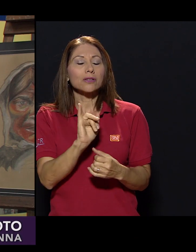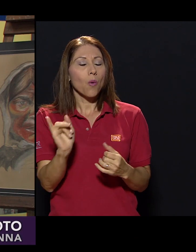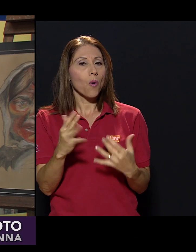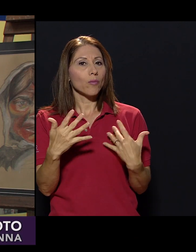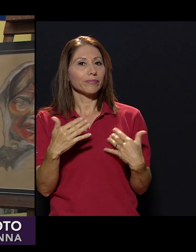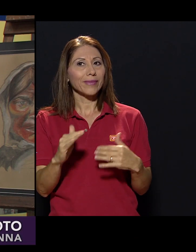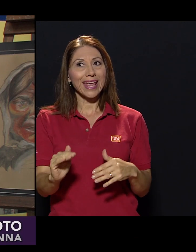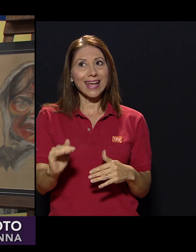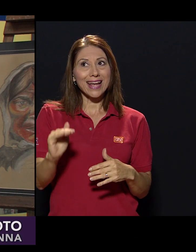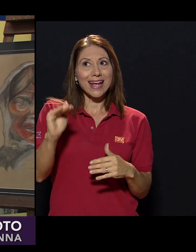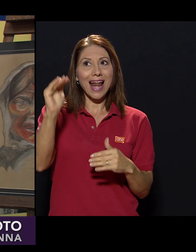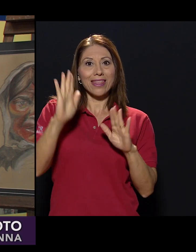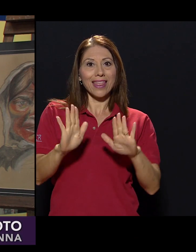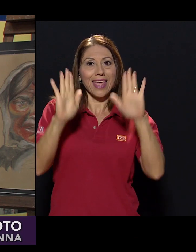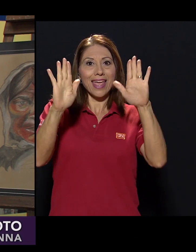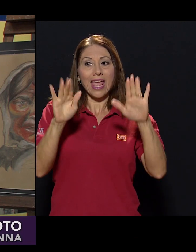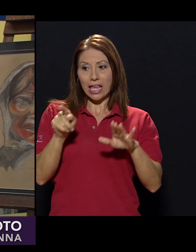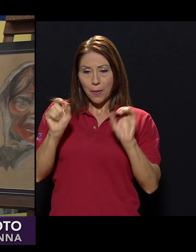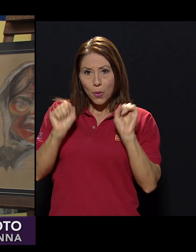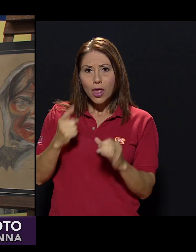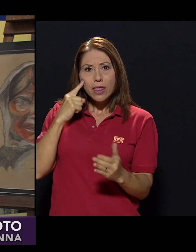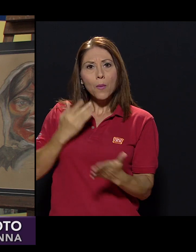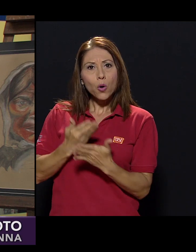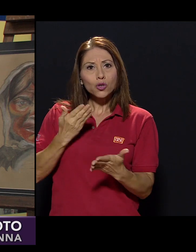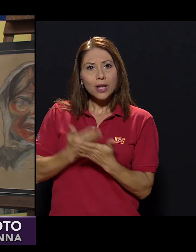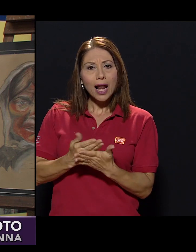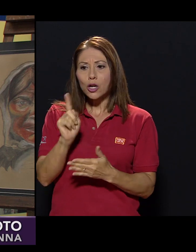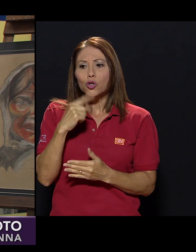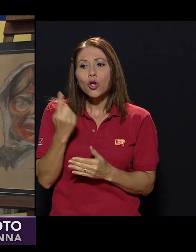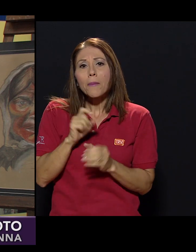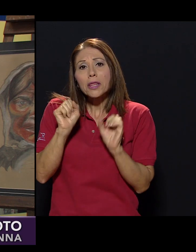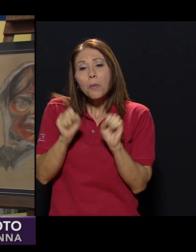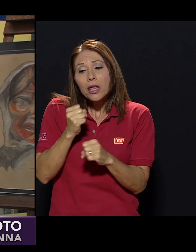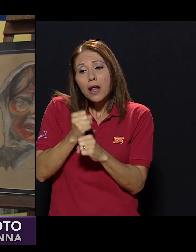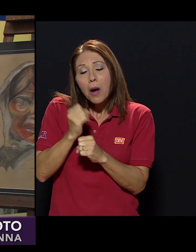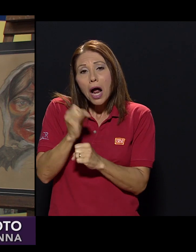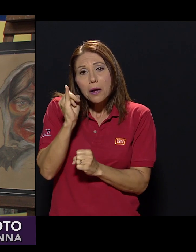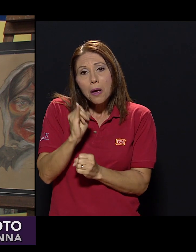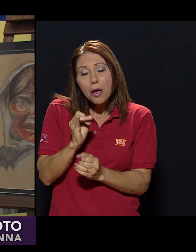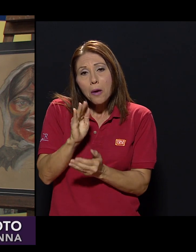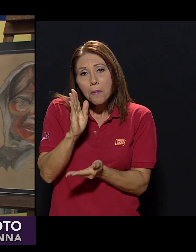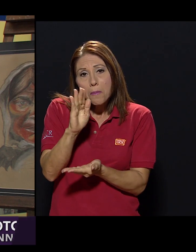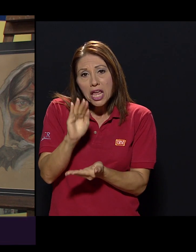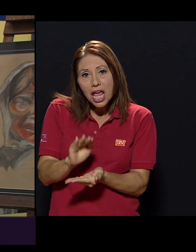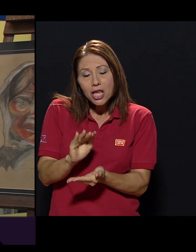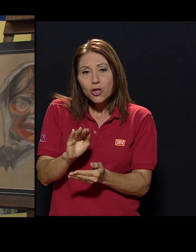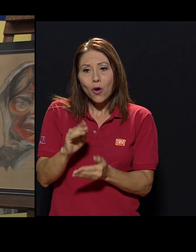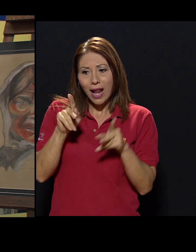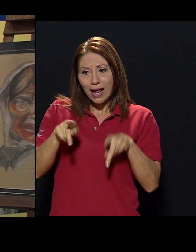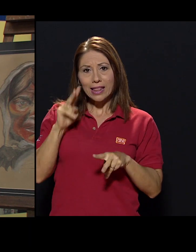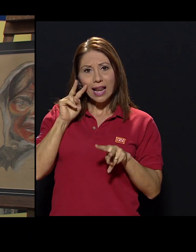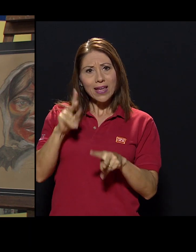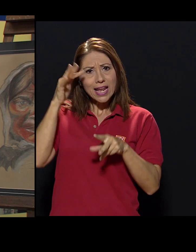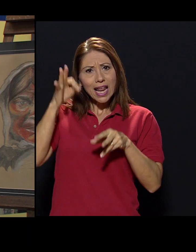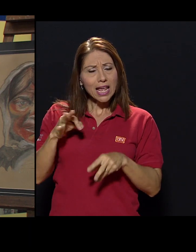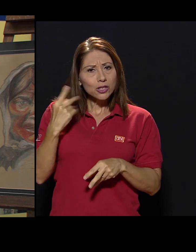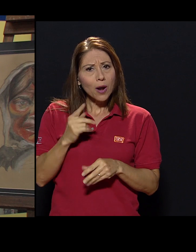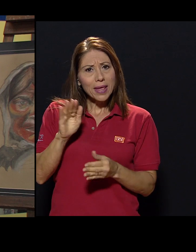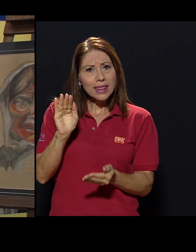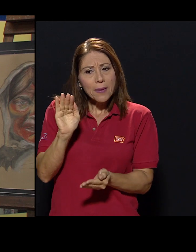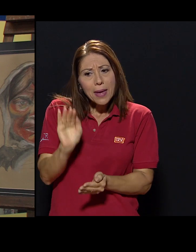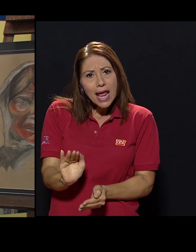Mostrarle al mundo Que no solo En chiquitito Podía trabajar Que la gente Cuando la ve pequeña Piensa que solo En pequeño Puede trabajar Entonces